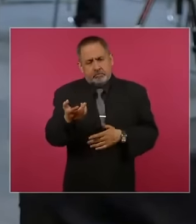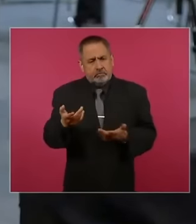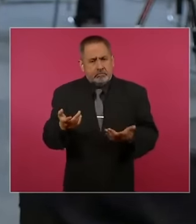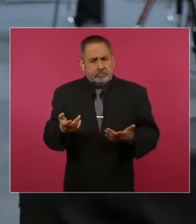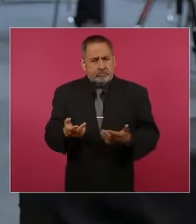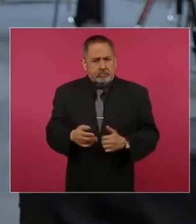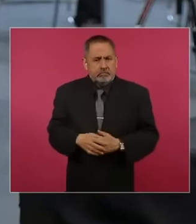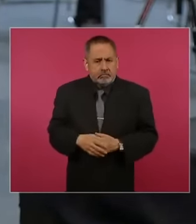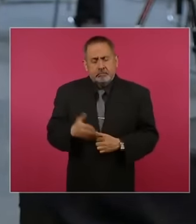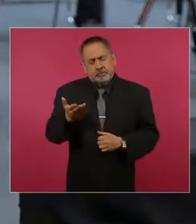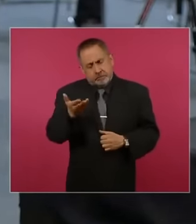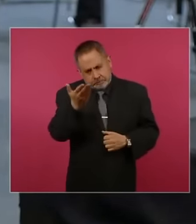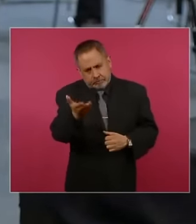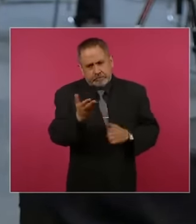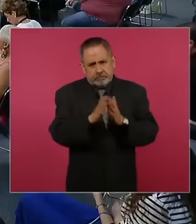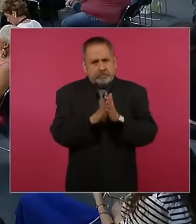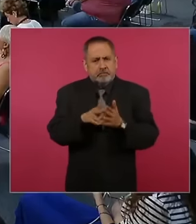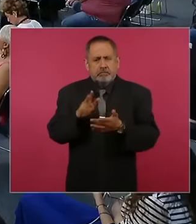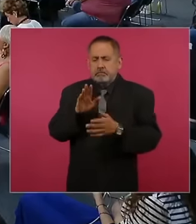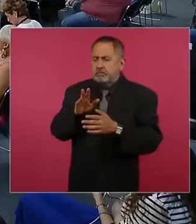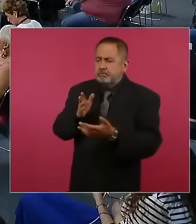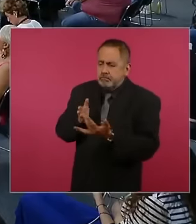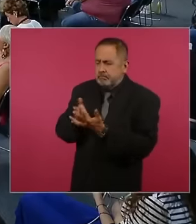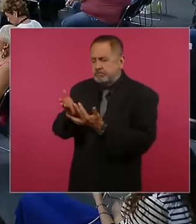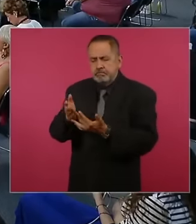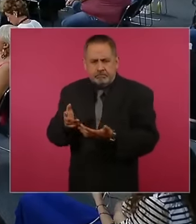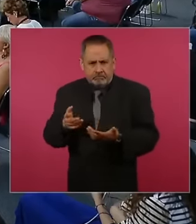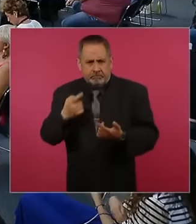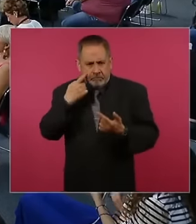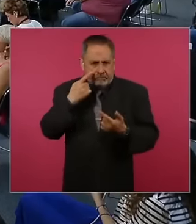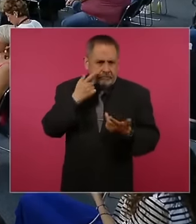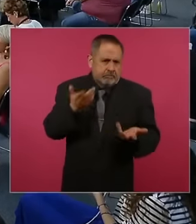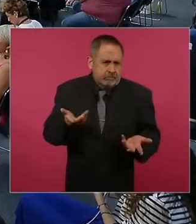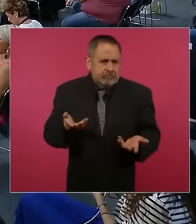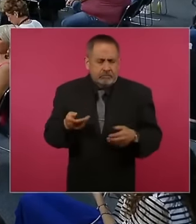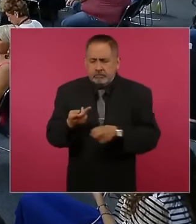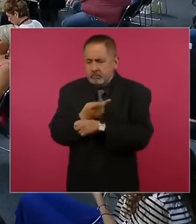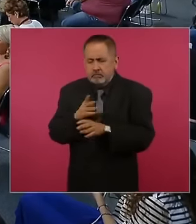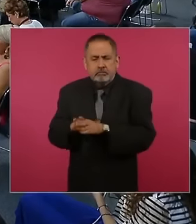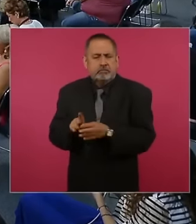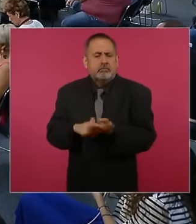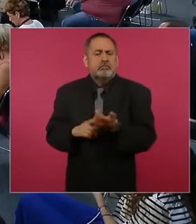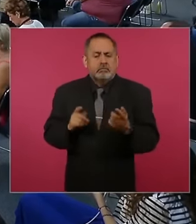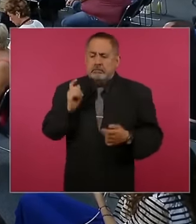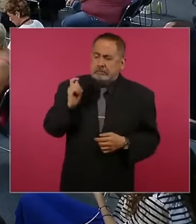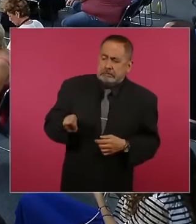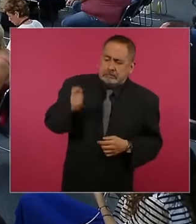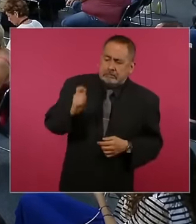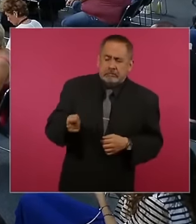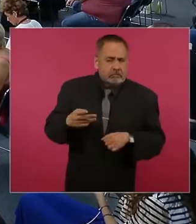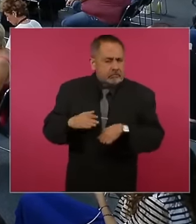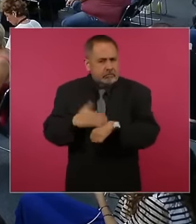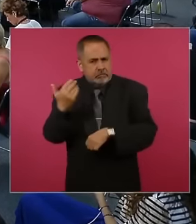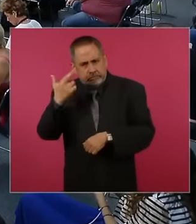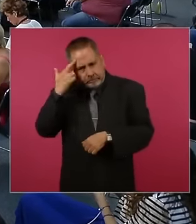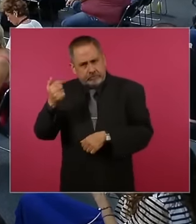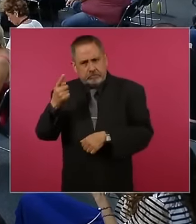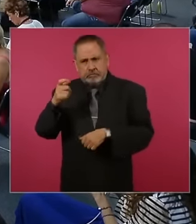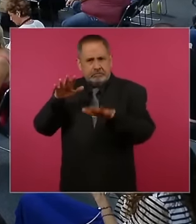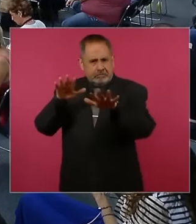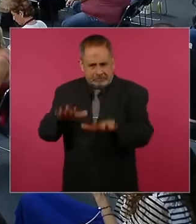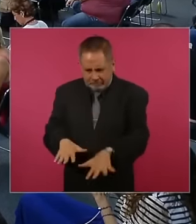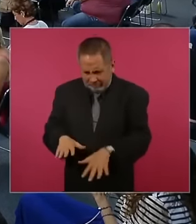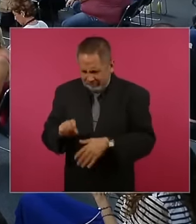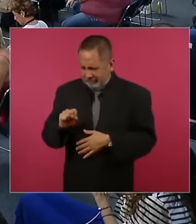Por ello piden su valiosa intervención para que para saber qué es lo que está sucediendo. El río